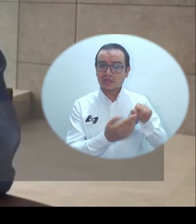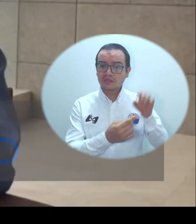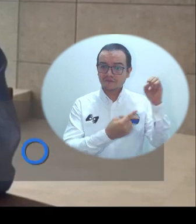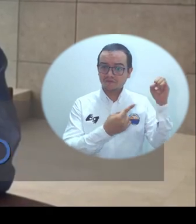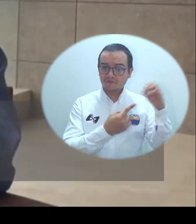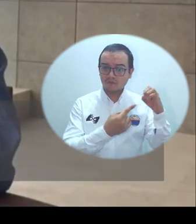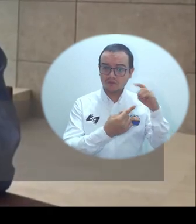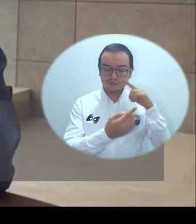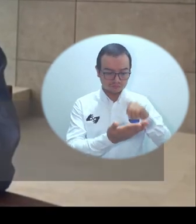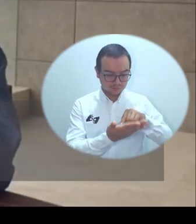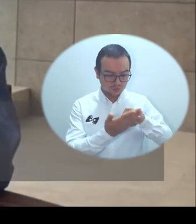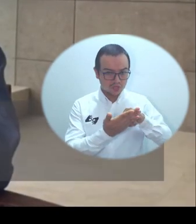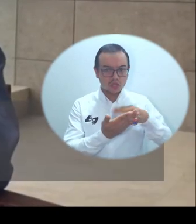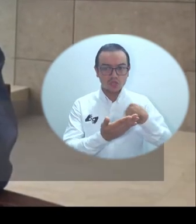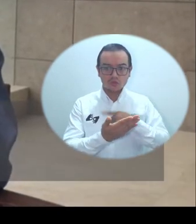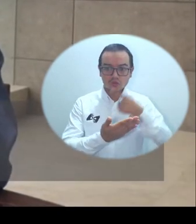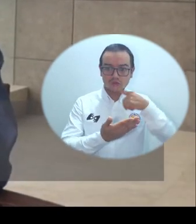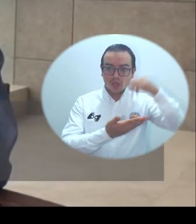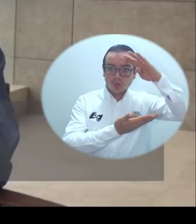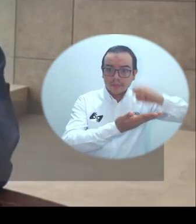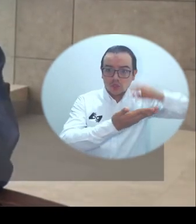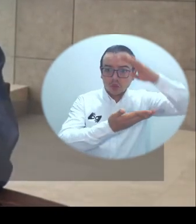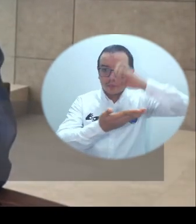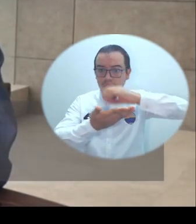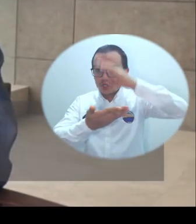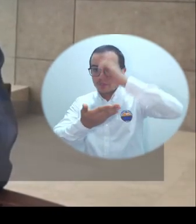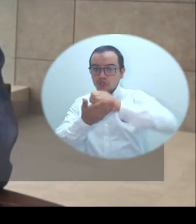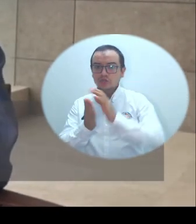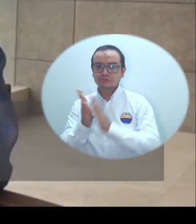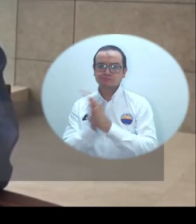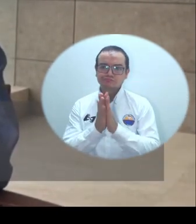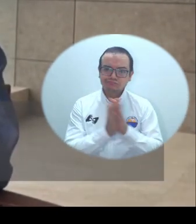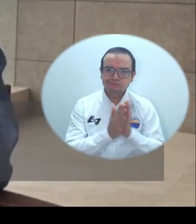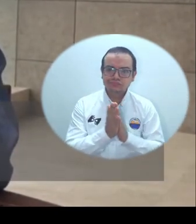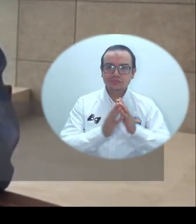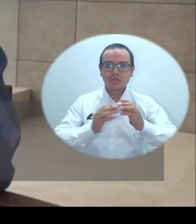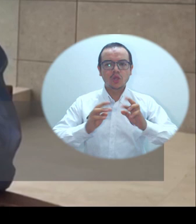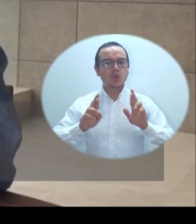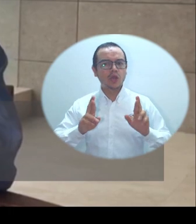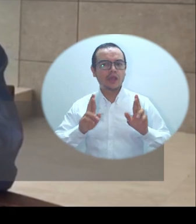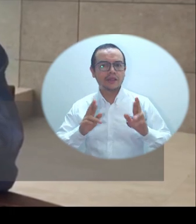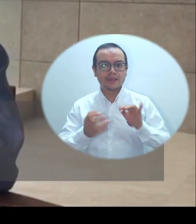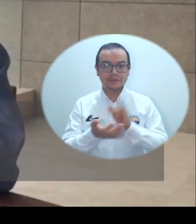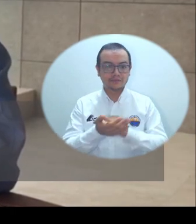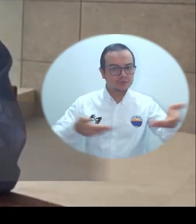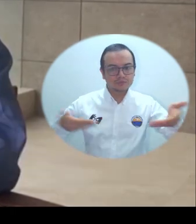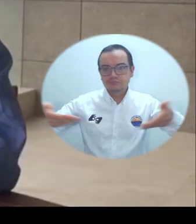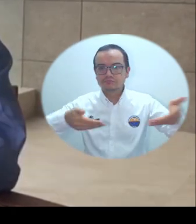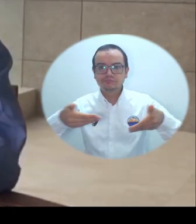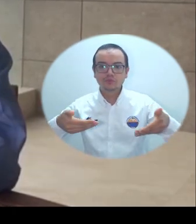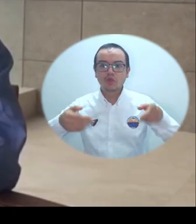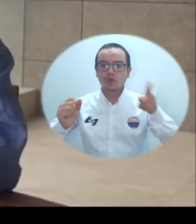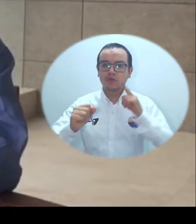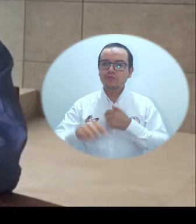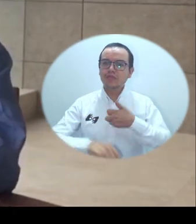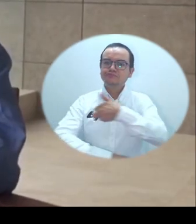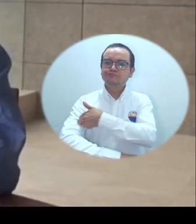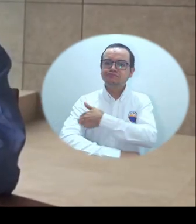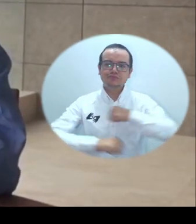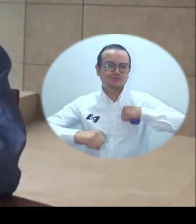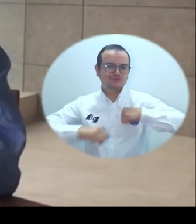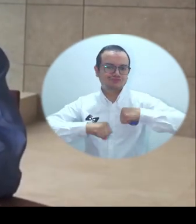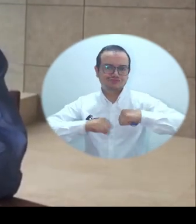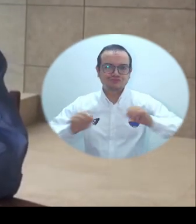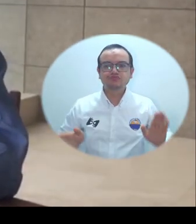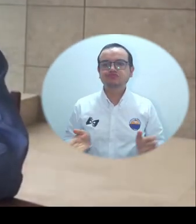uno sus opiniones, sus esperanzas, sus deseos, podremos reactivar la economía de Magdalena y Santa Marta, tan